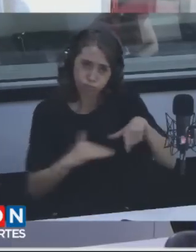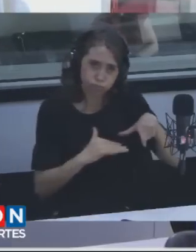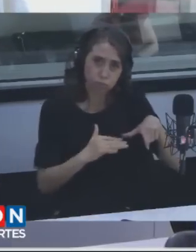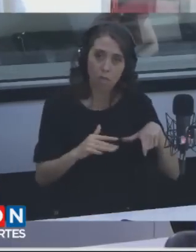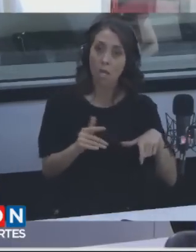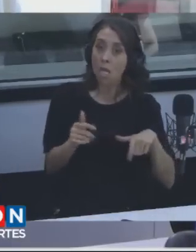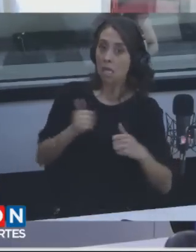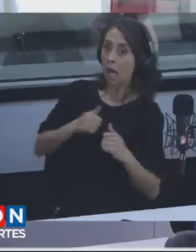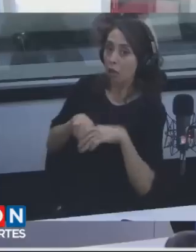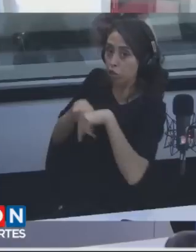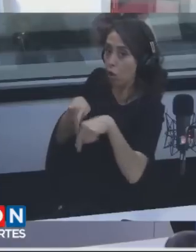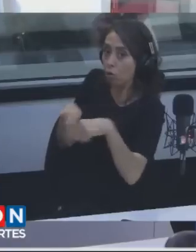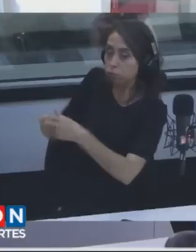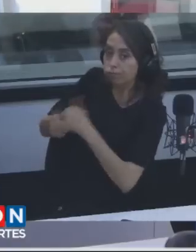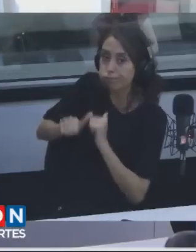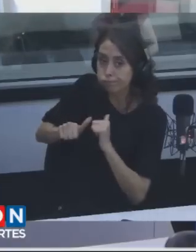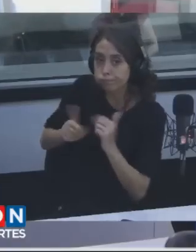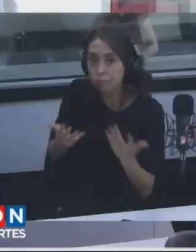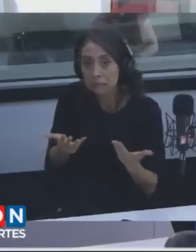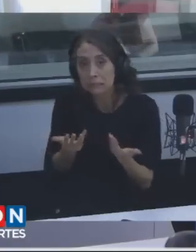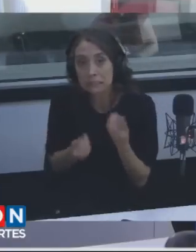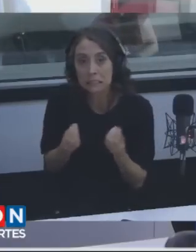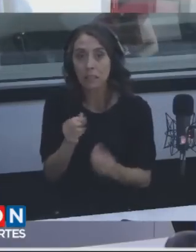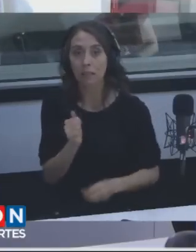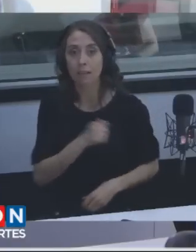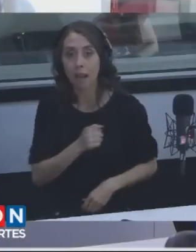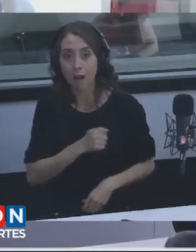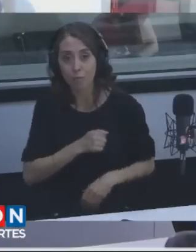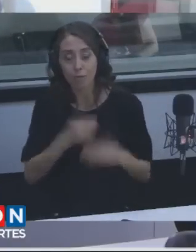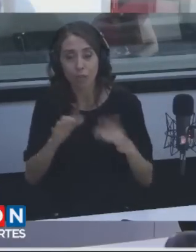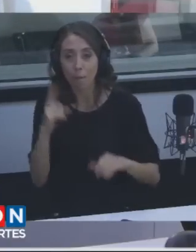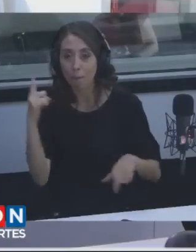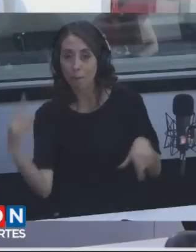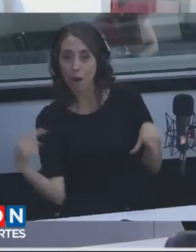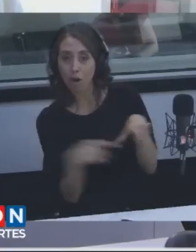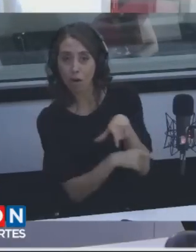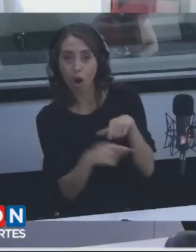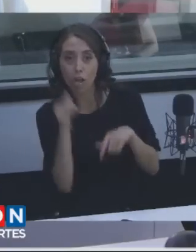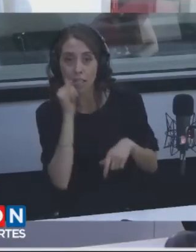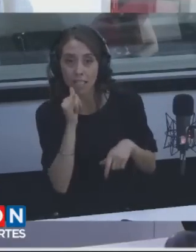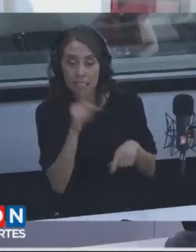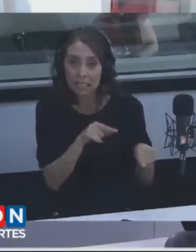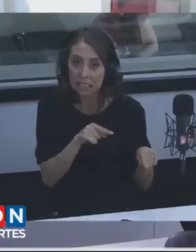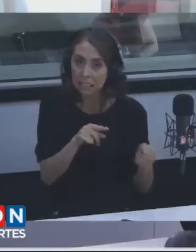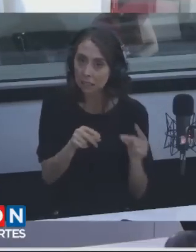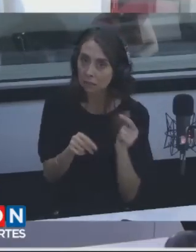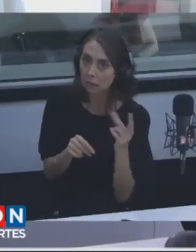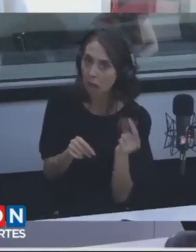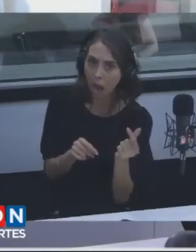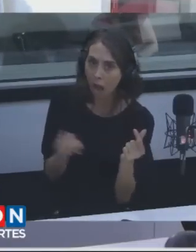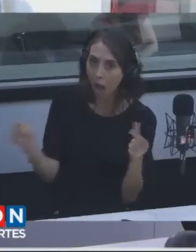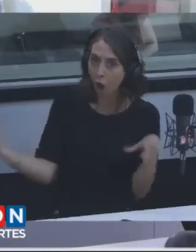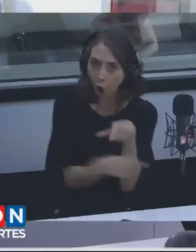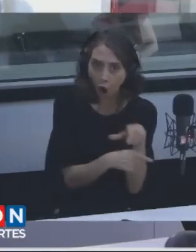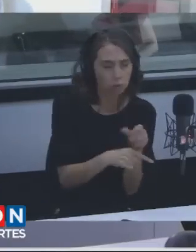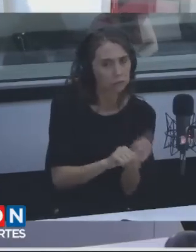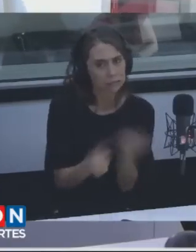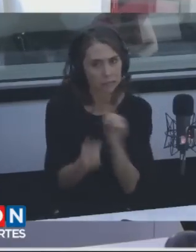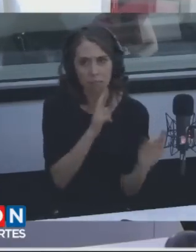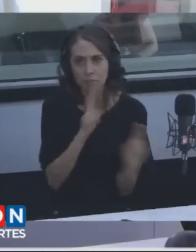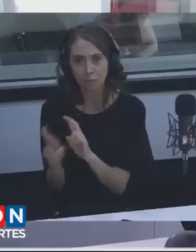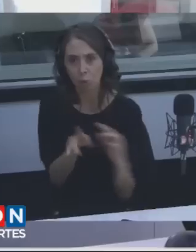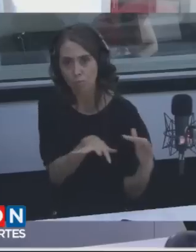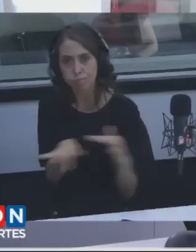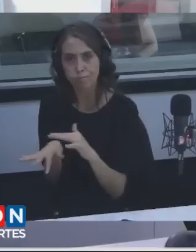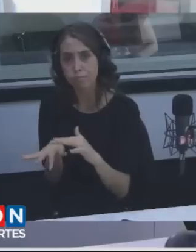ve sobrepasada. Y tiene la virtud, la Católica, después del primer gol de Iquique, ¿no es cierto?, de al tiro reaccionar. Es decir, yo creo que eso es